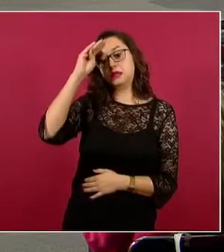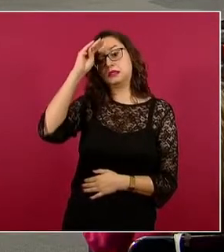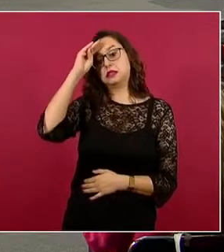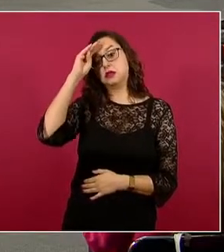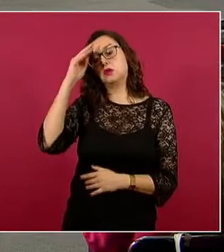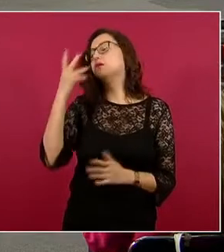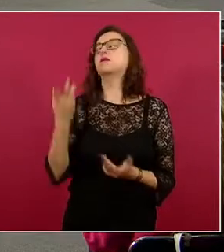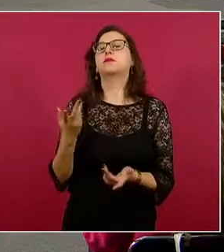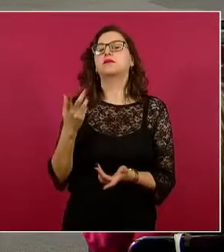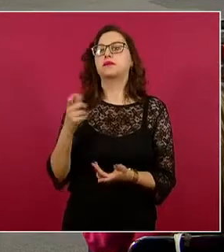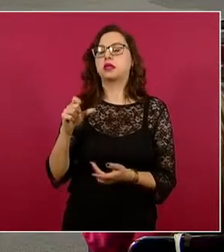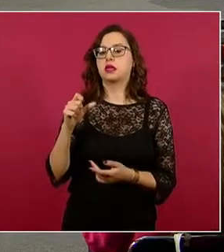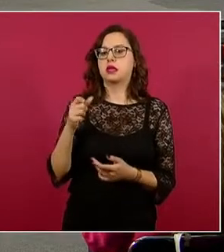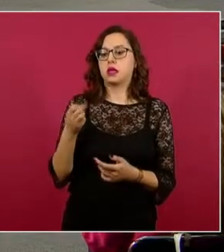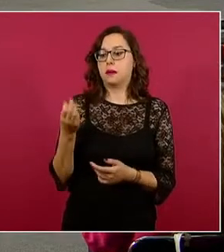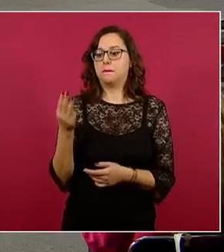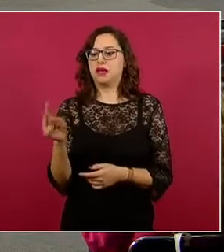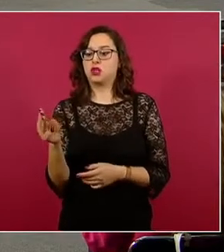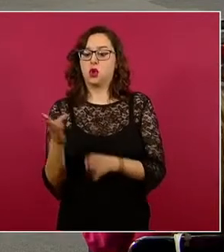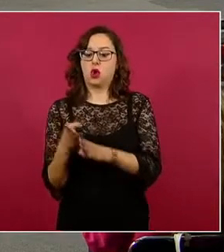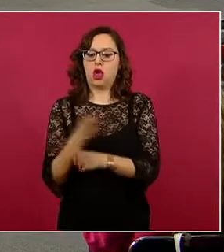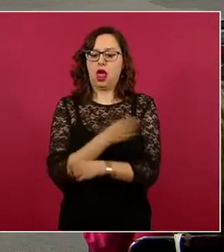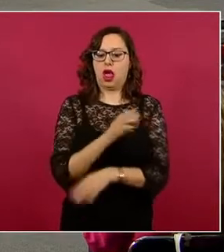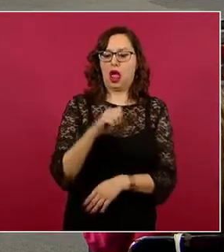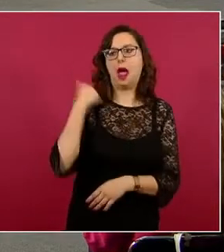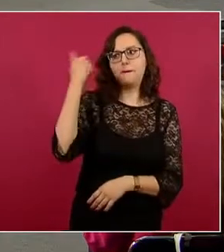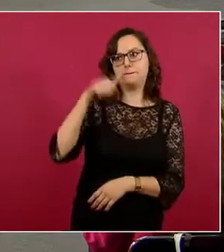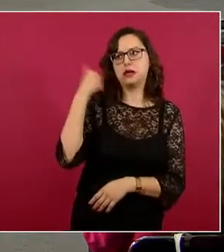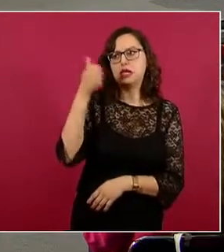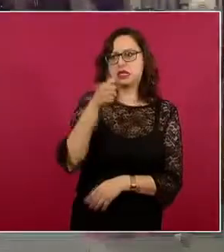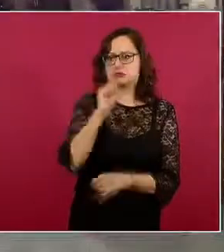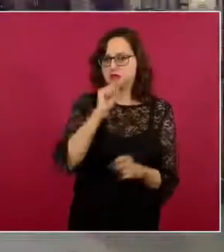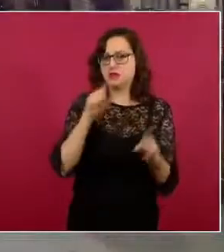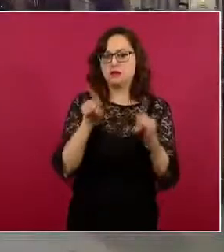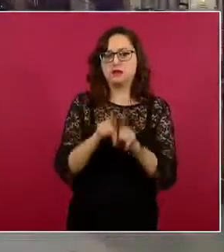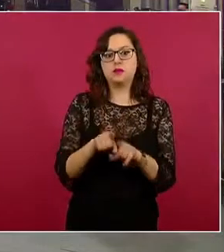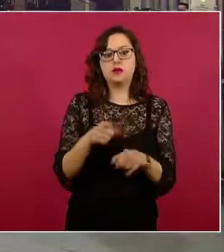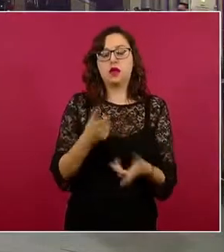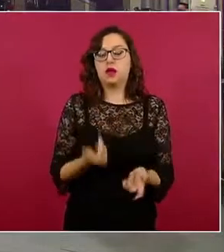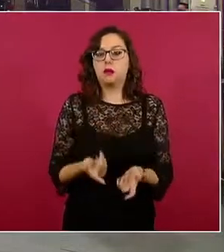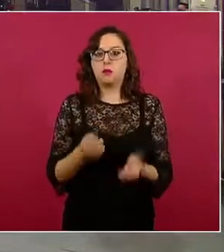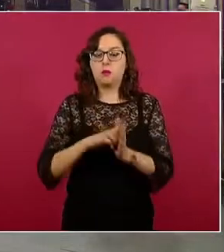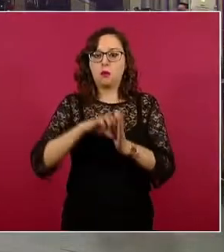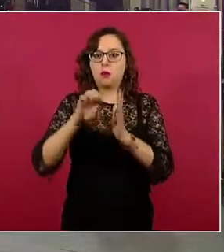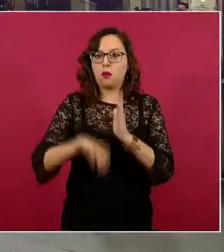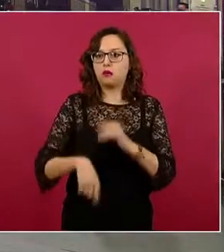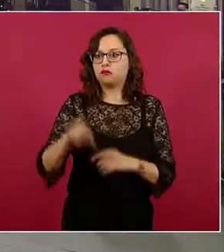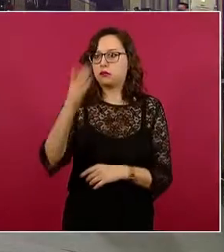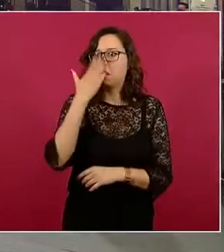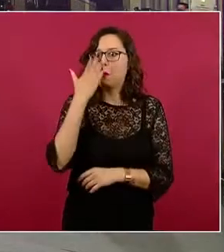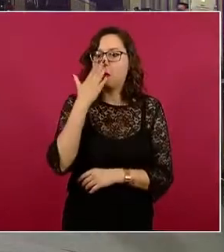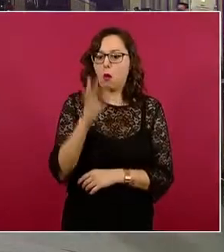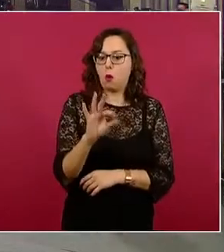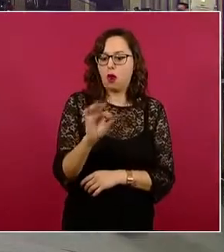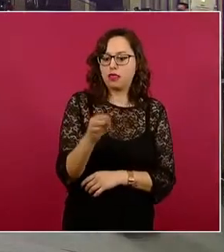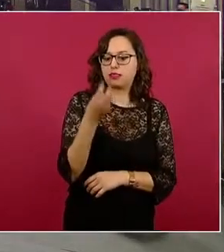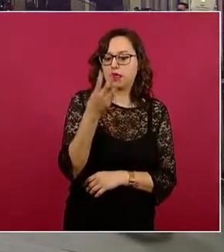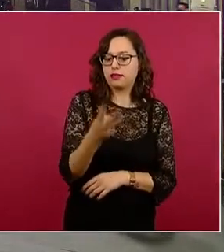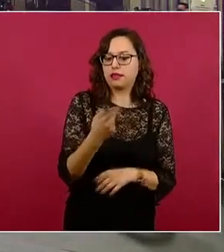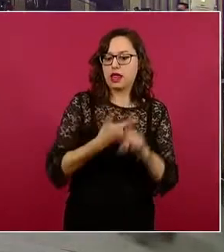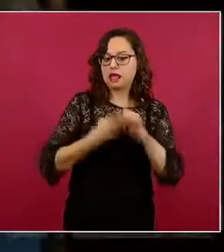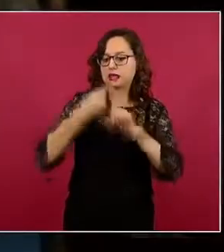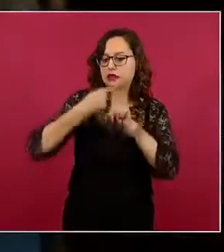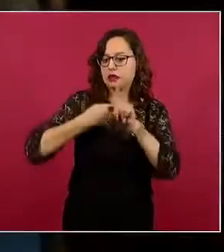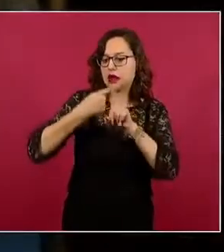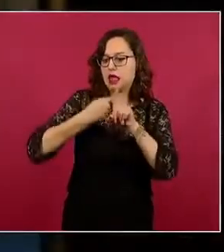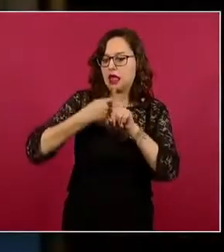abril? En este, por ejemplo, esta temporada ha habido 43 grados centígrados y hay gente que no tiene dinero para pagar